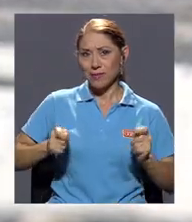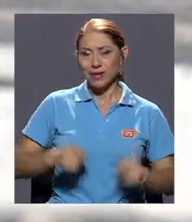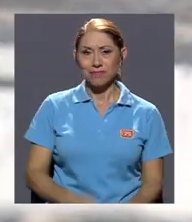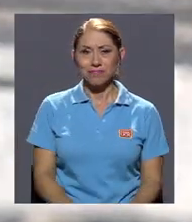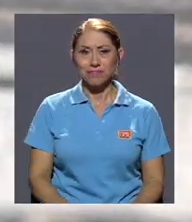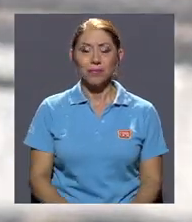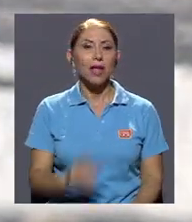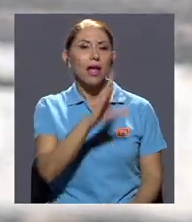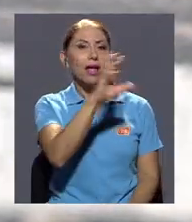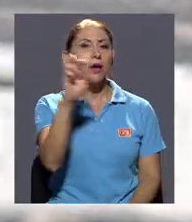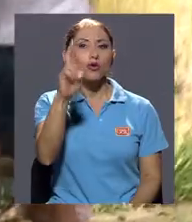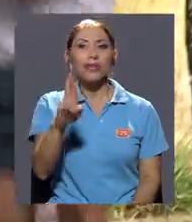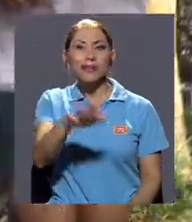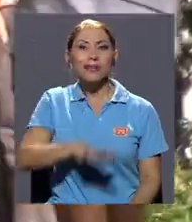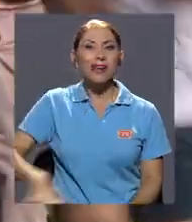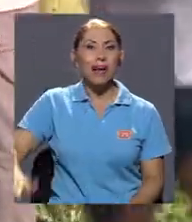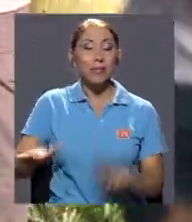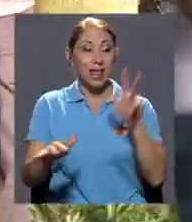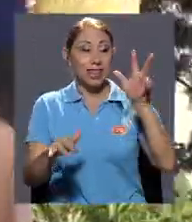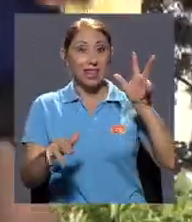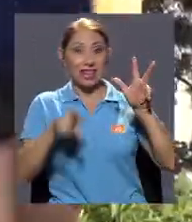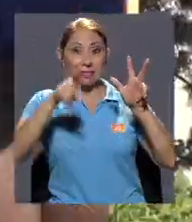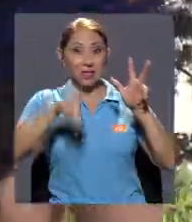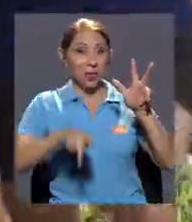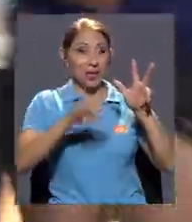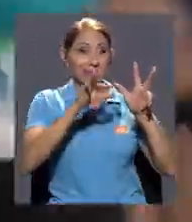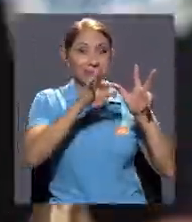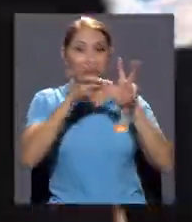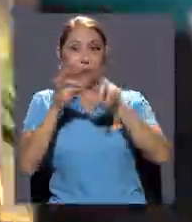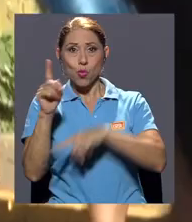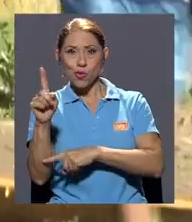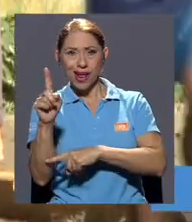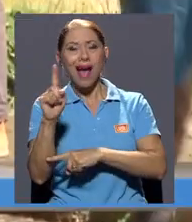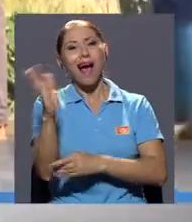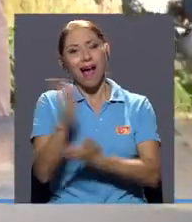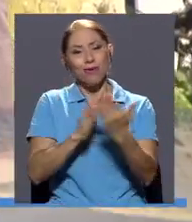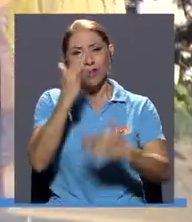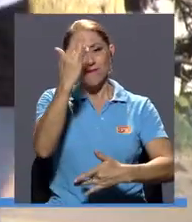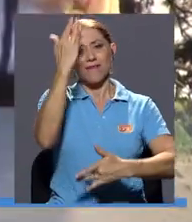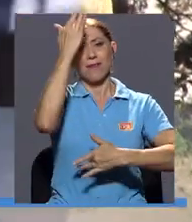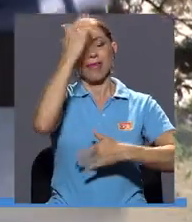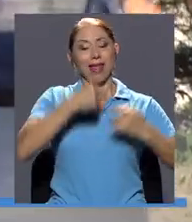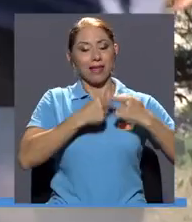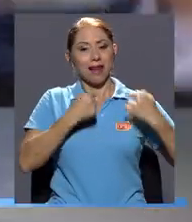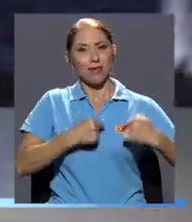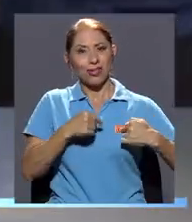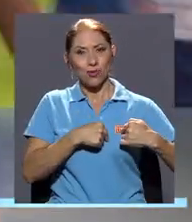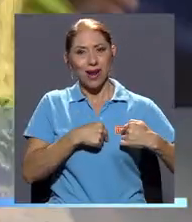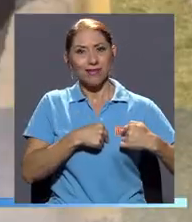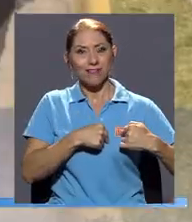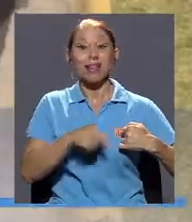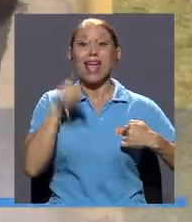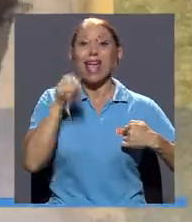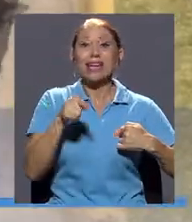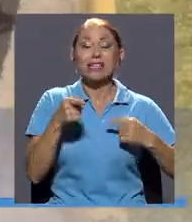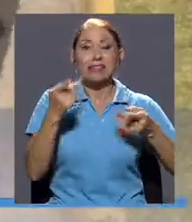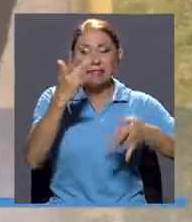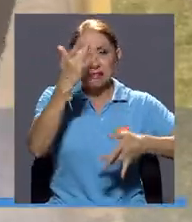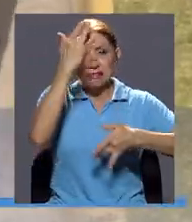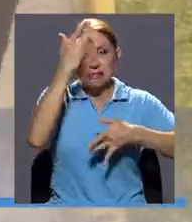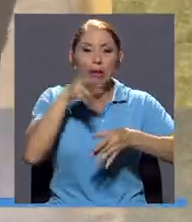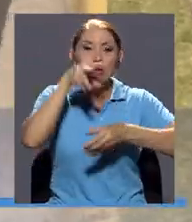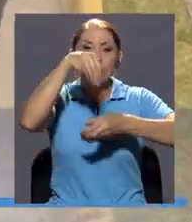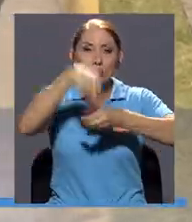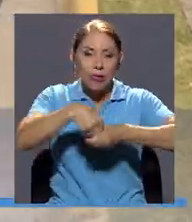En Costa Rica, una de cada tres personas sufre de alguna enfermedad cardiovascular. Entre estos padecimientos se encuentran las